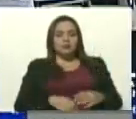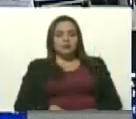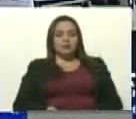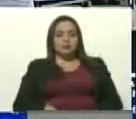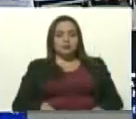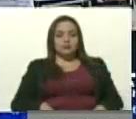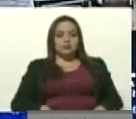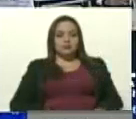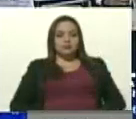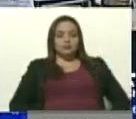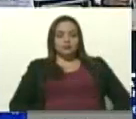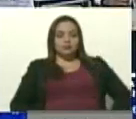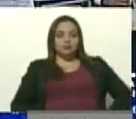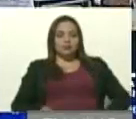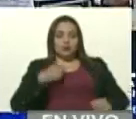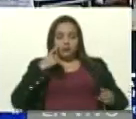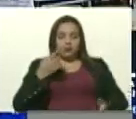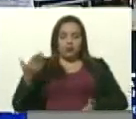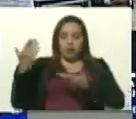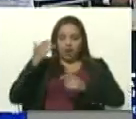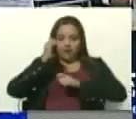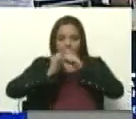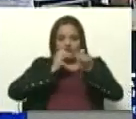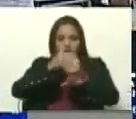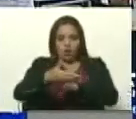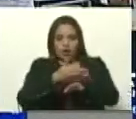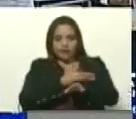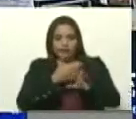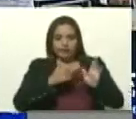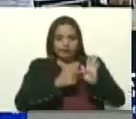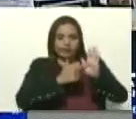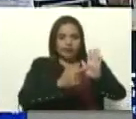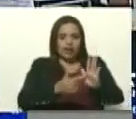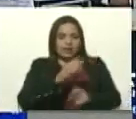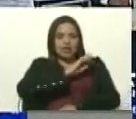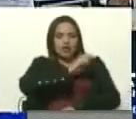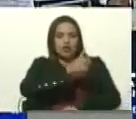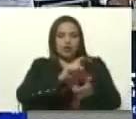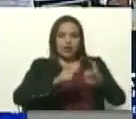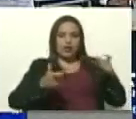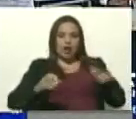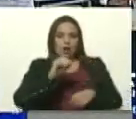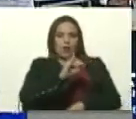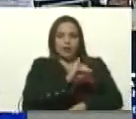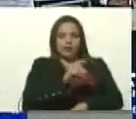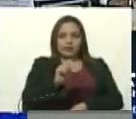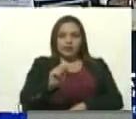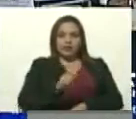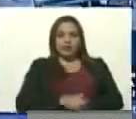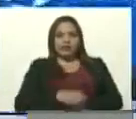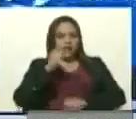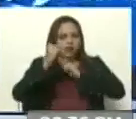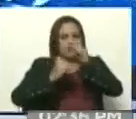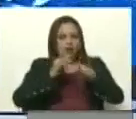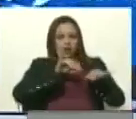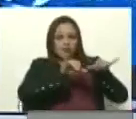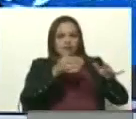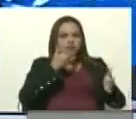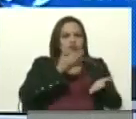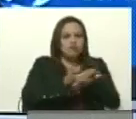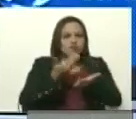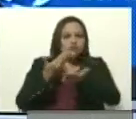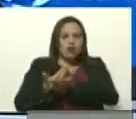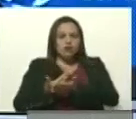Bien, acabamos de ver el video que envía el señor director general de la OIT, Guy Ryder, un video en el cual, por supuesto, agradecemos